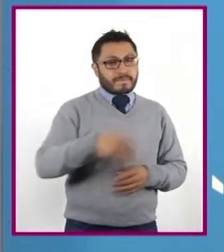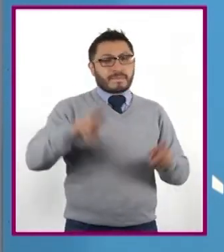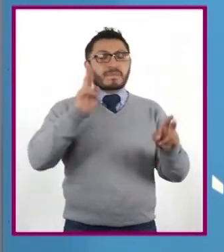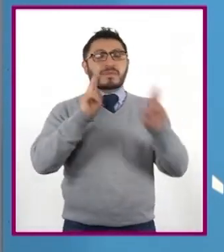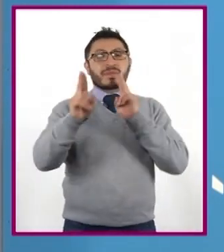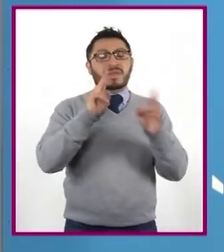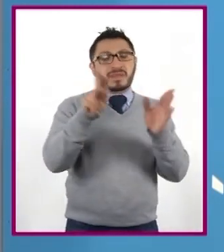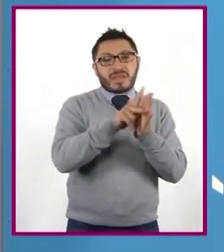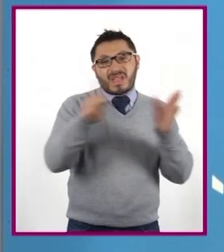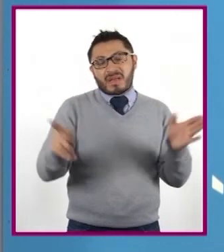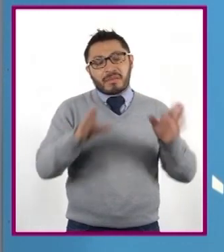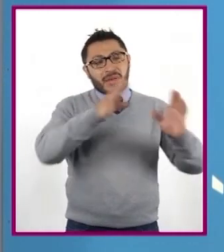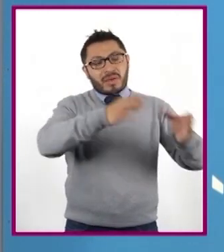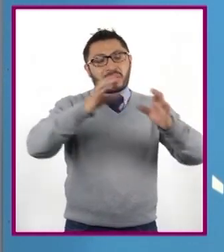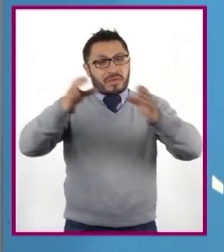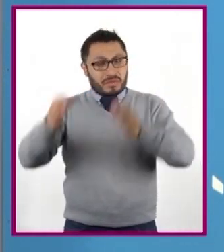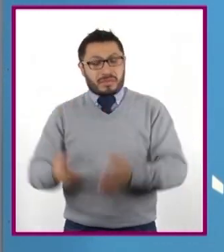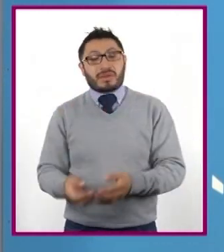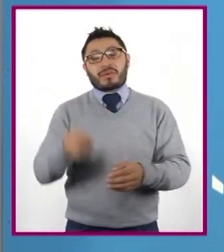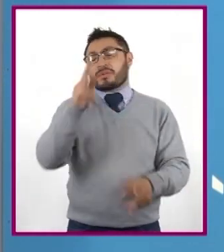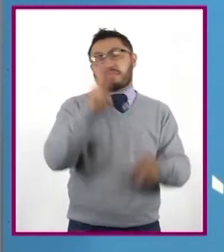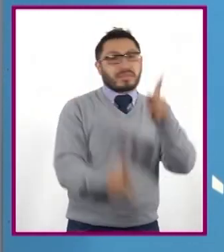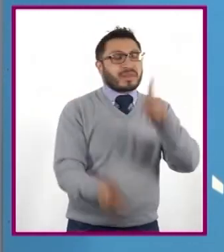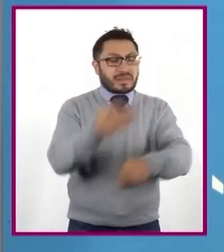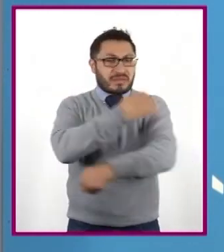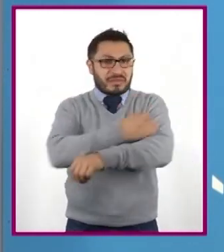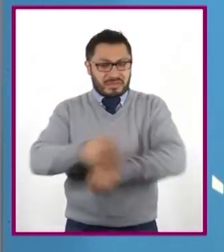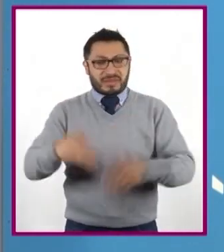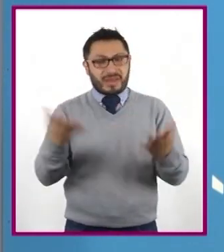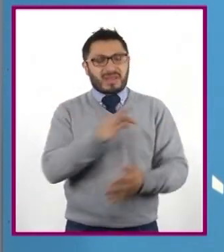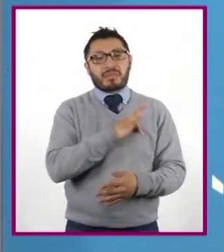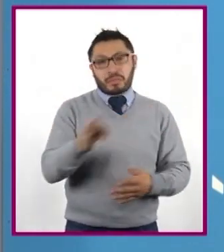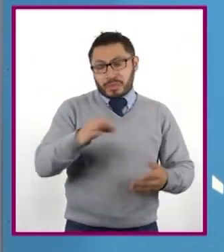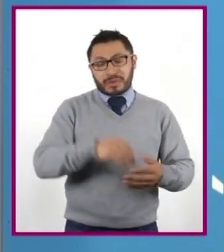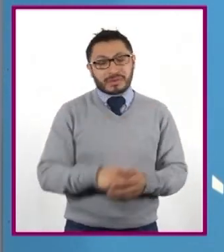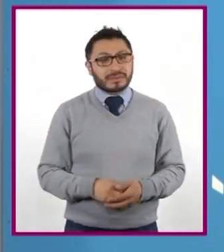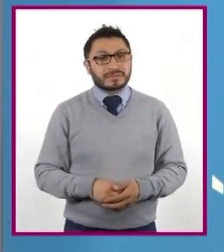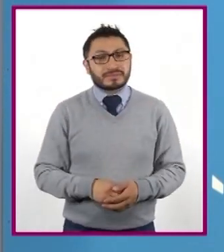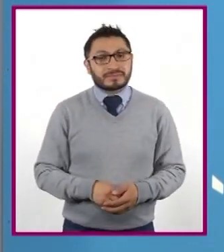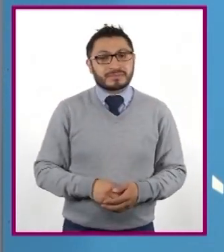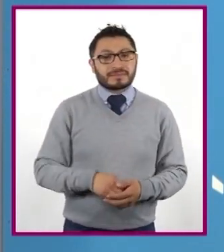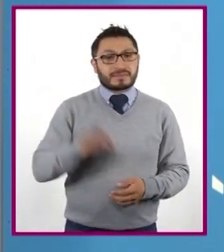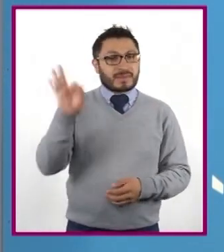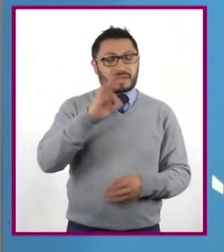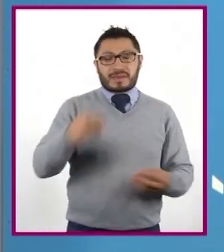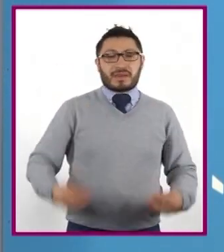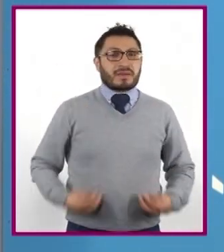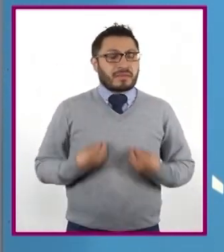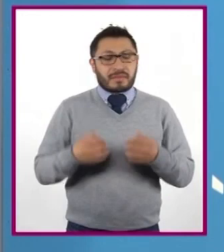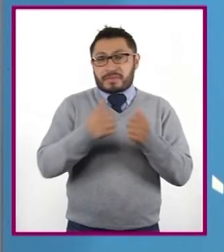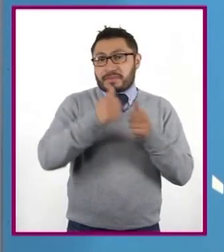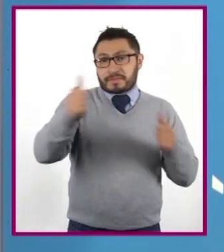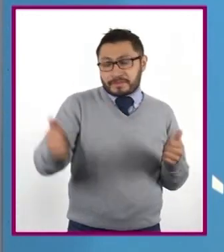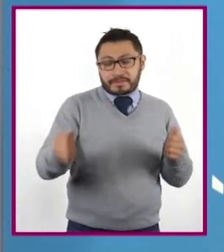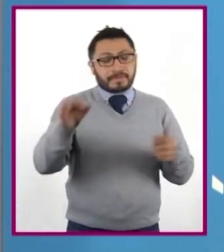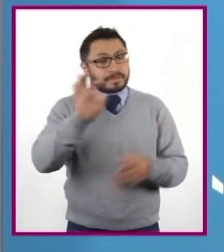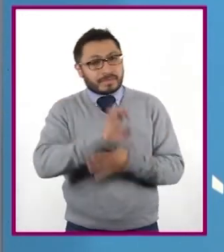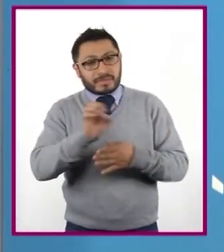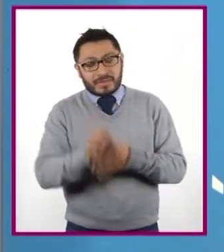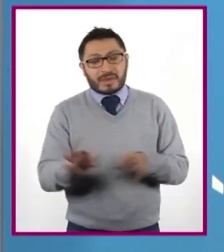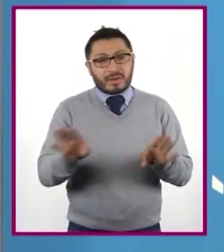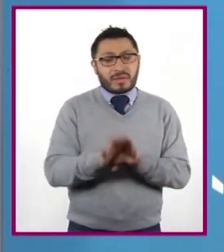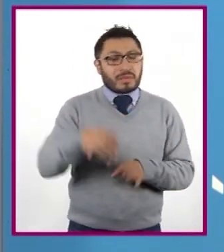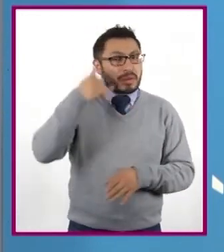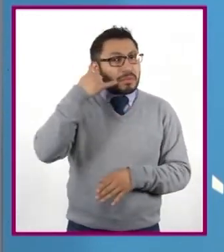periódicos locales, comentando con sus padres o algún familiar. Si no vive con ustedes, le pueden consultar